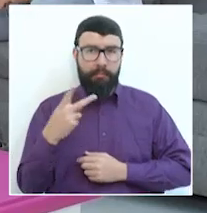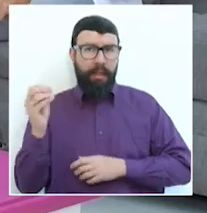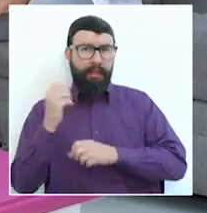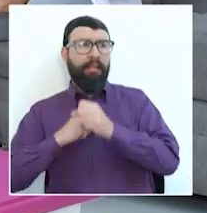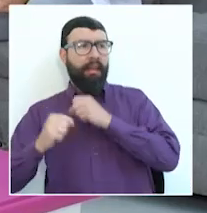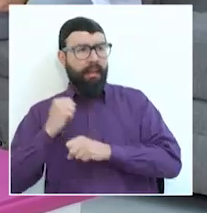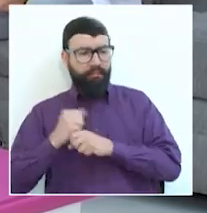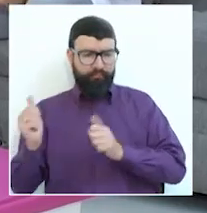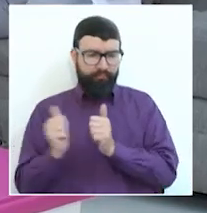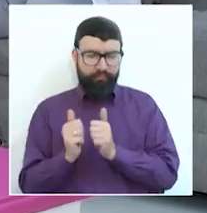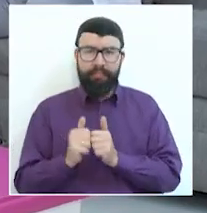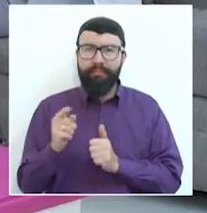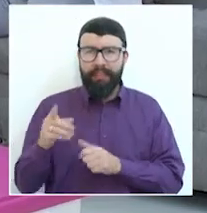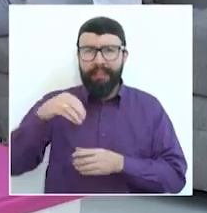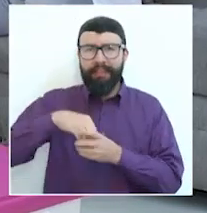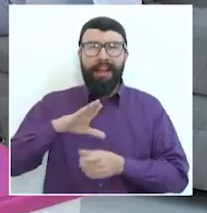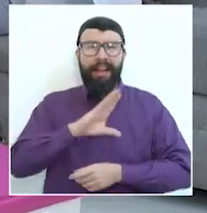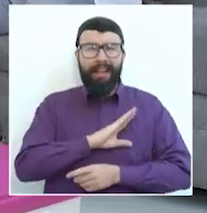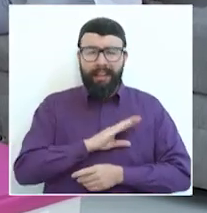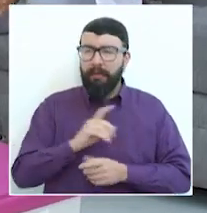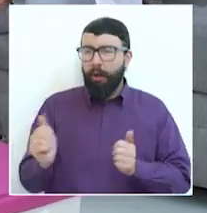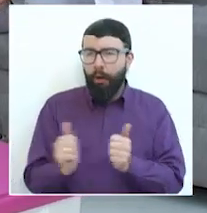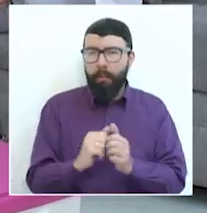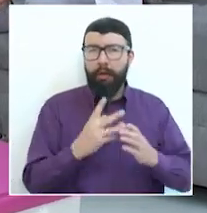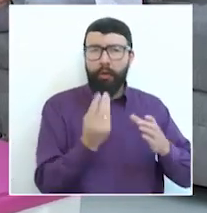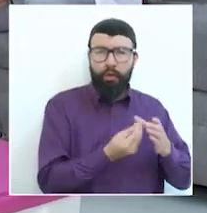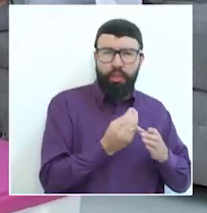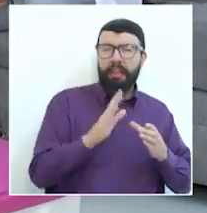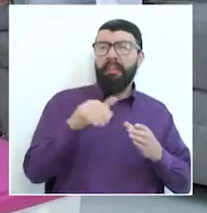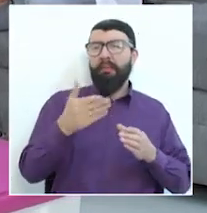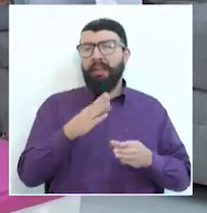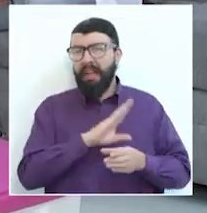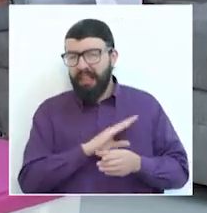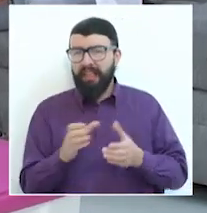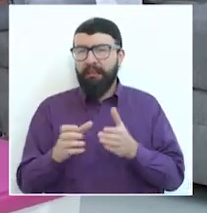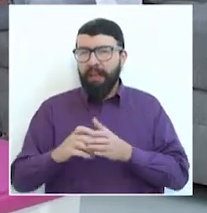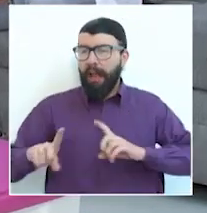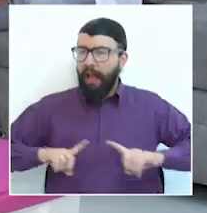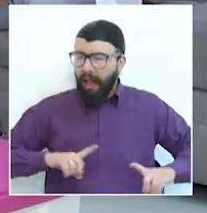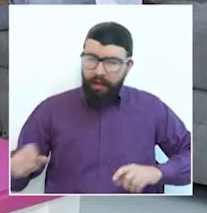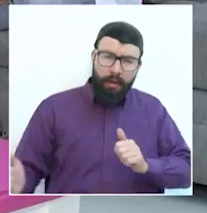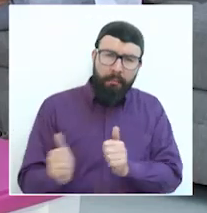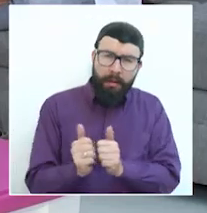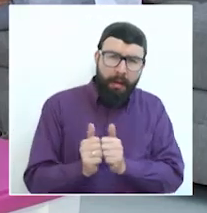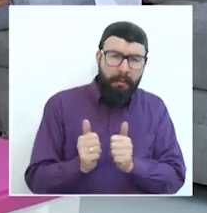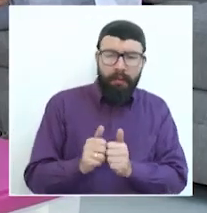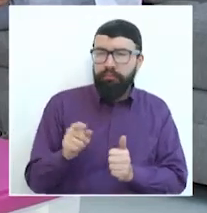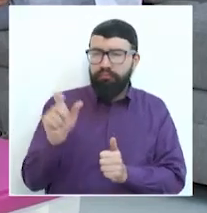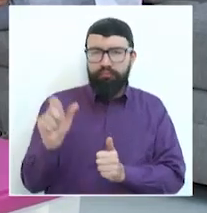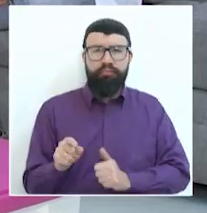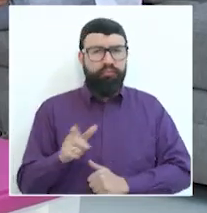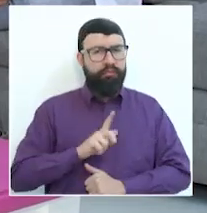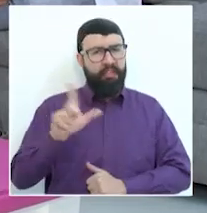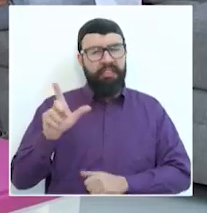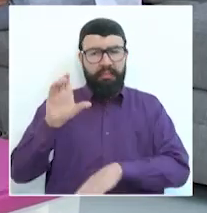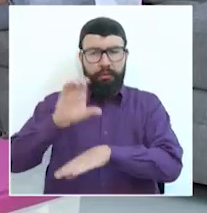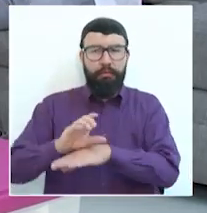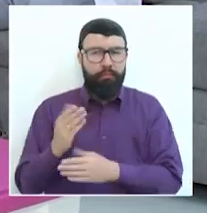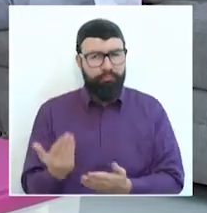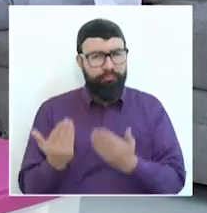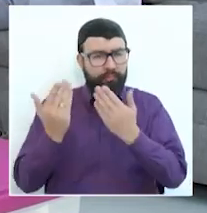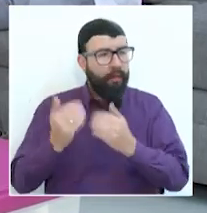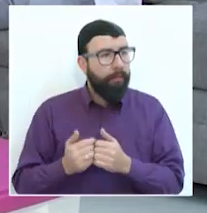acompañó muchísimo desde el consejo, luego en la alcaldía y en la administración me acompañó muchísimo, un gran líder de la ciudad